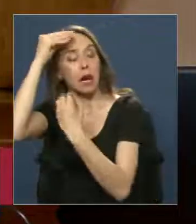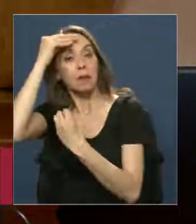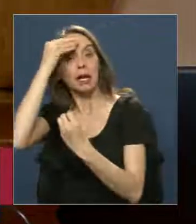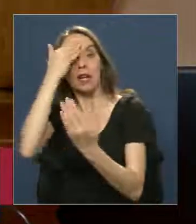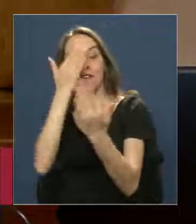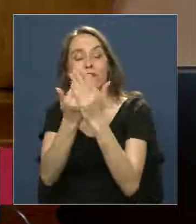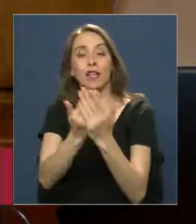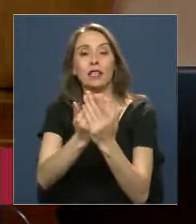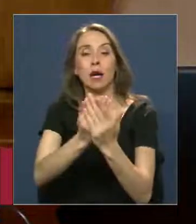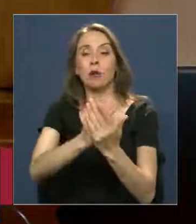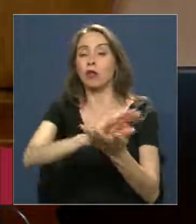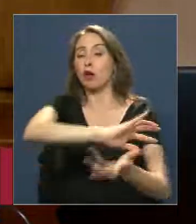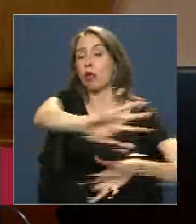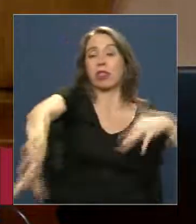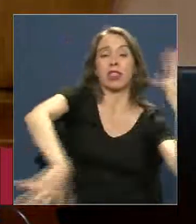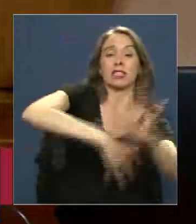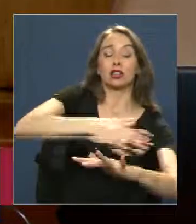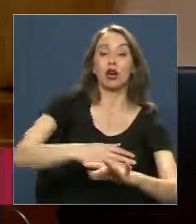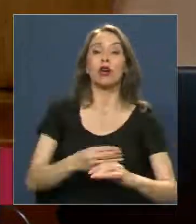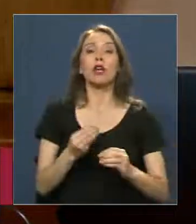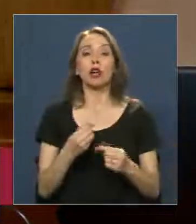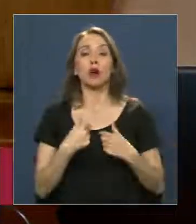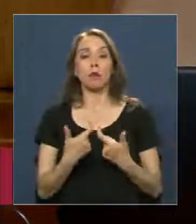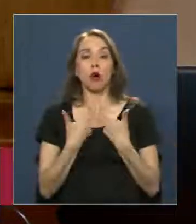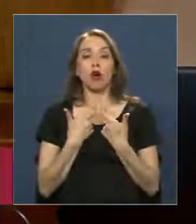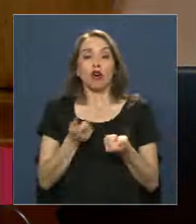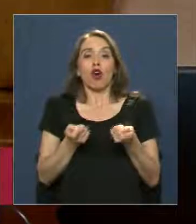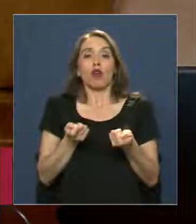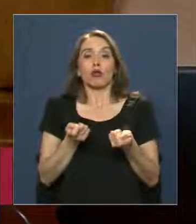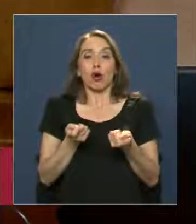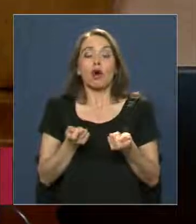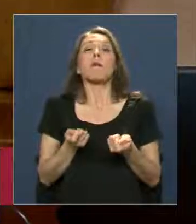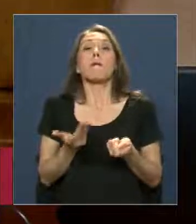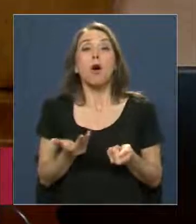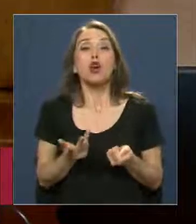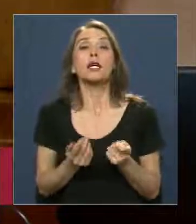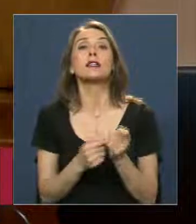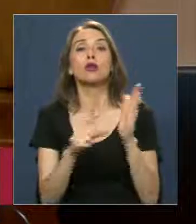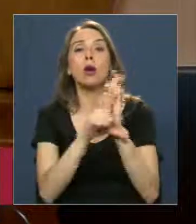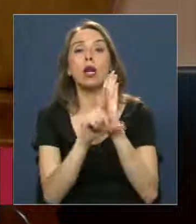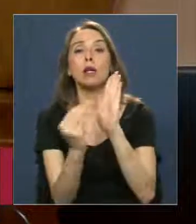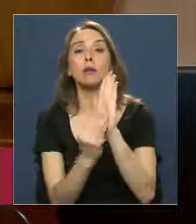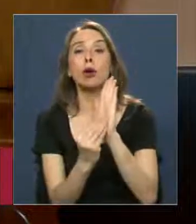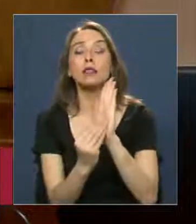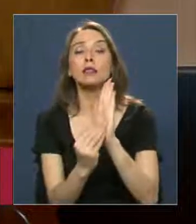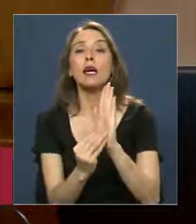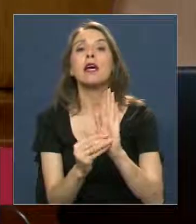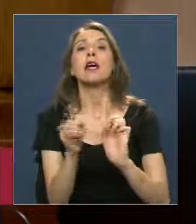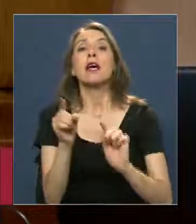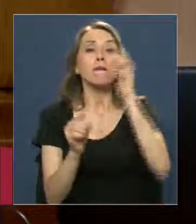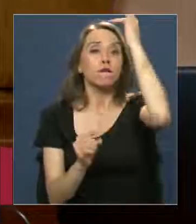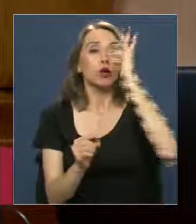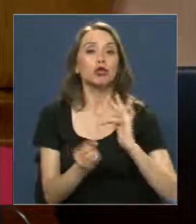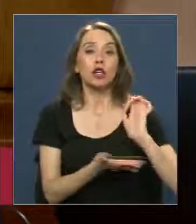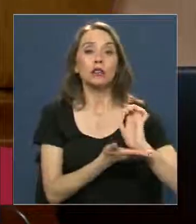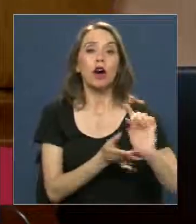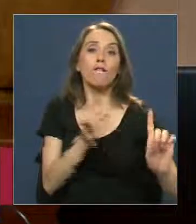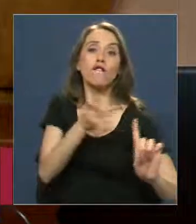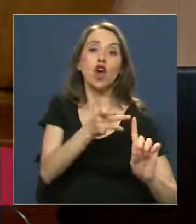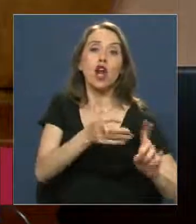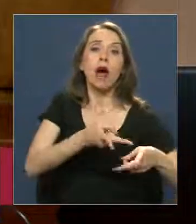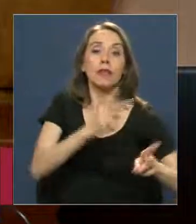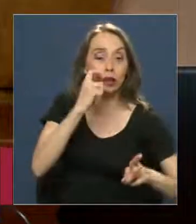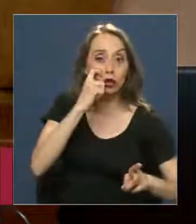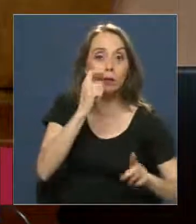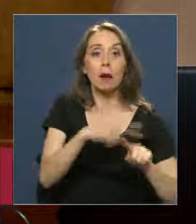esa naturaleza. Por lo tanto, por eso se le llama violación de derechos humanos, porque están para protegernos. Los otros son delitos gravísimos, por supuesto